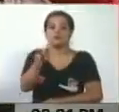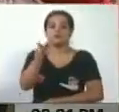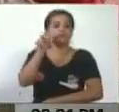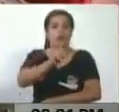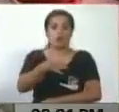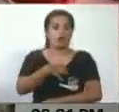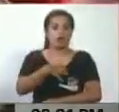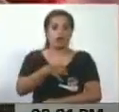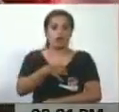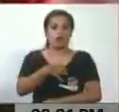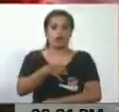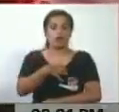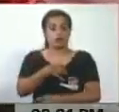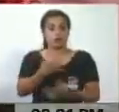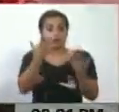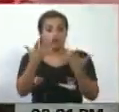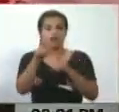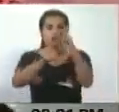en la calle.